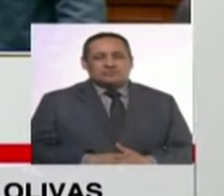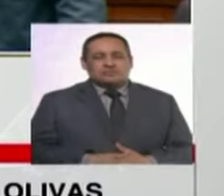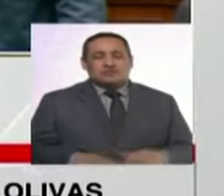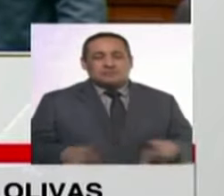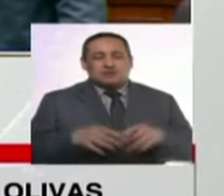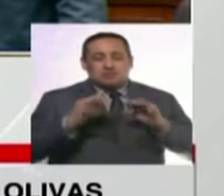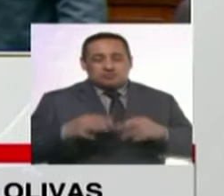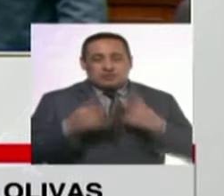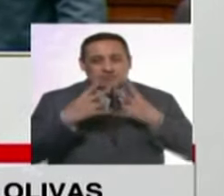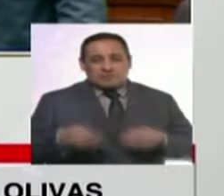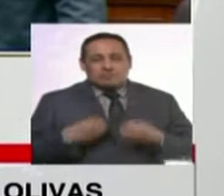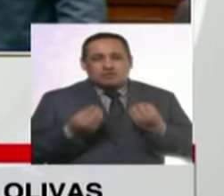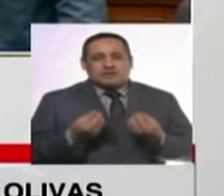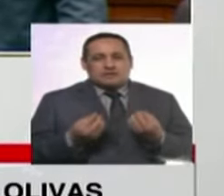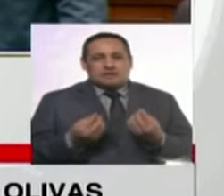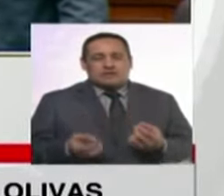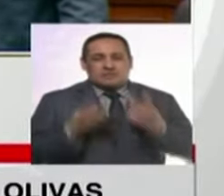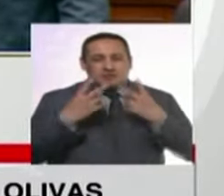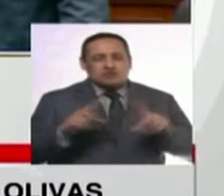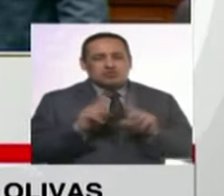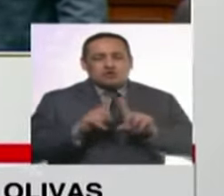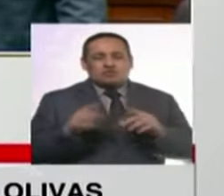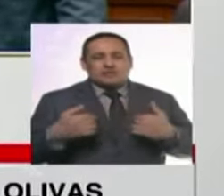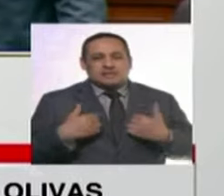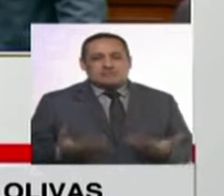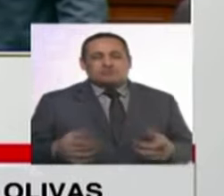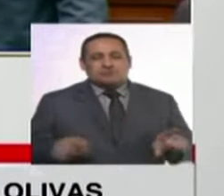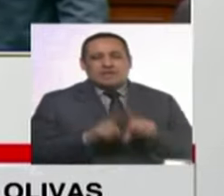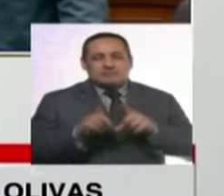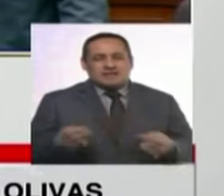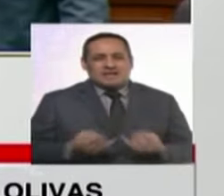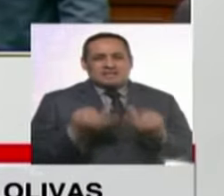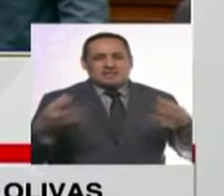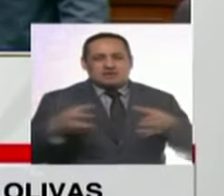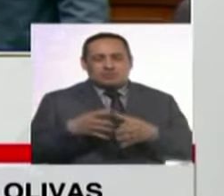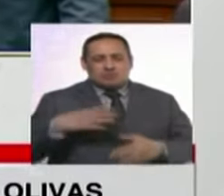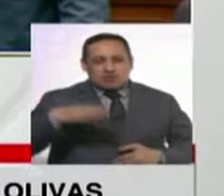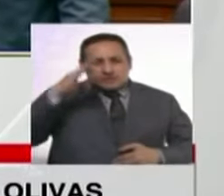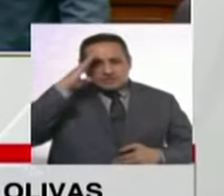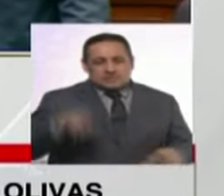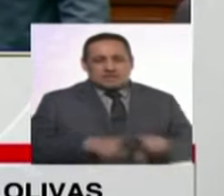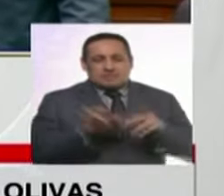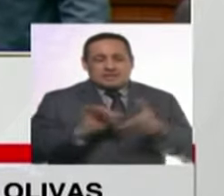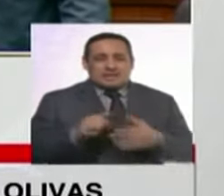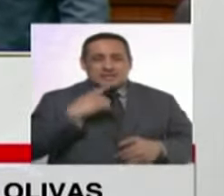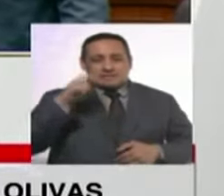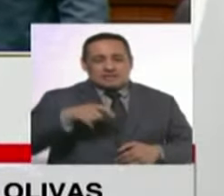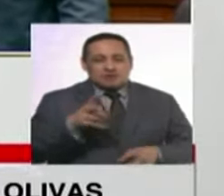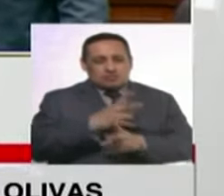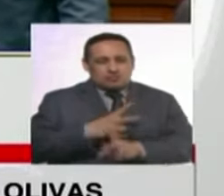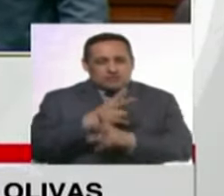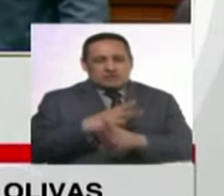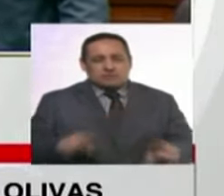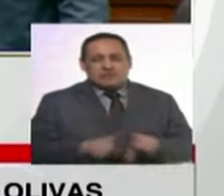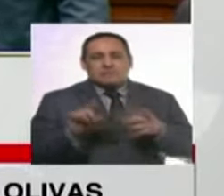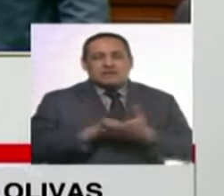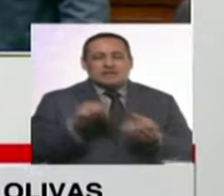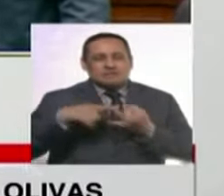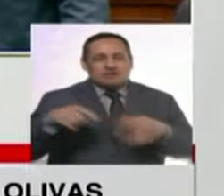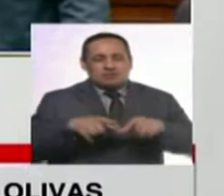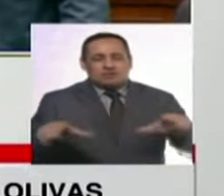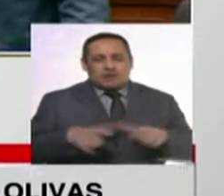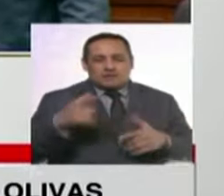justamente está Porque no tenemos la cantidad de policía que debiera haber cuidando en todas partes